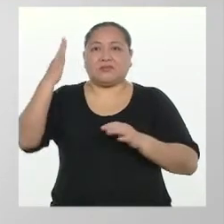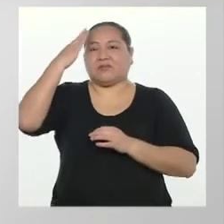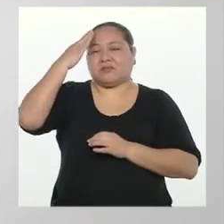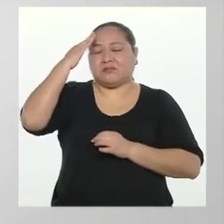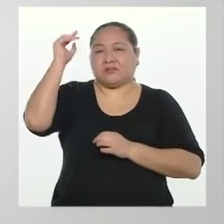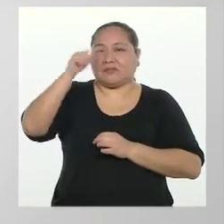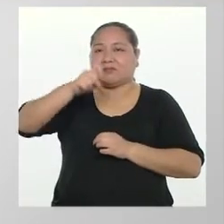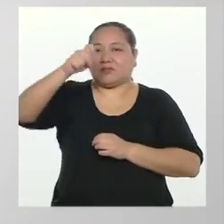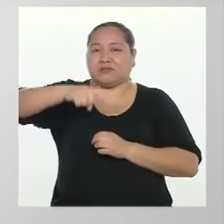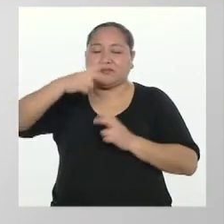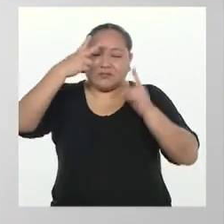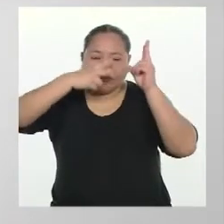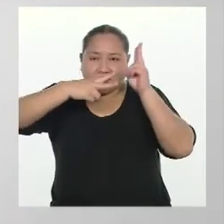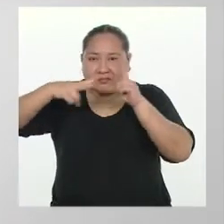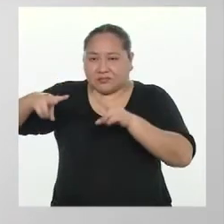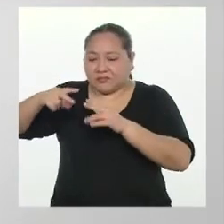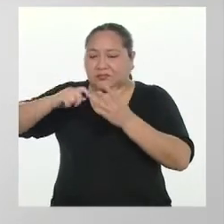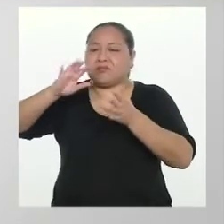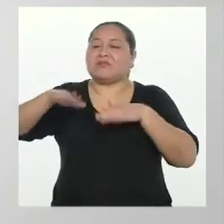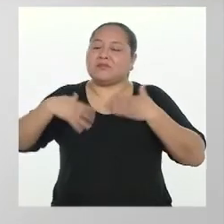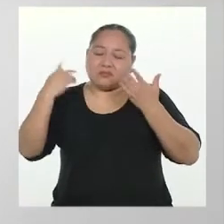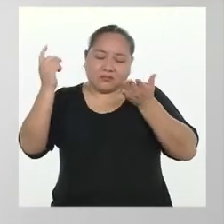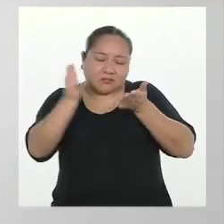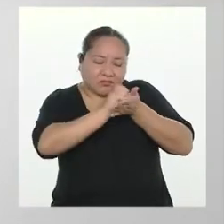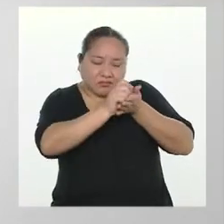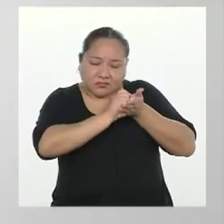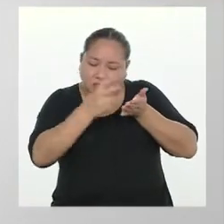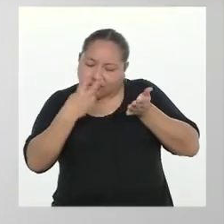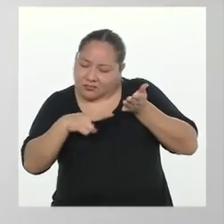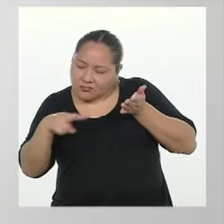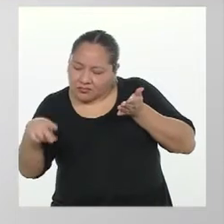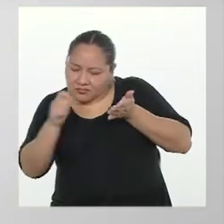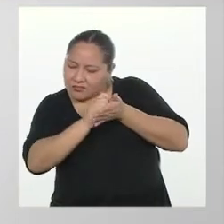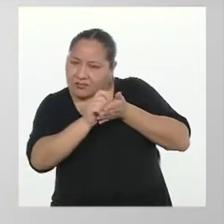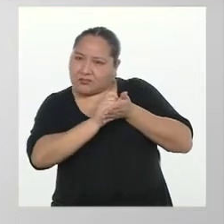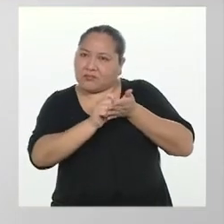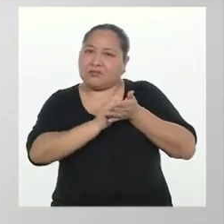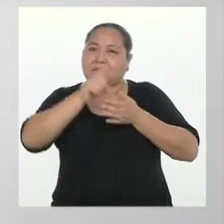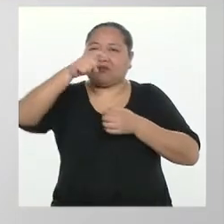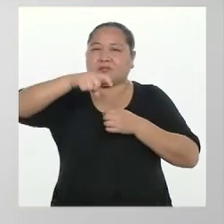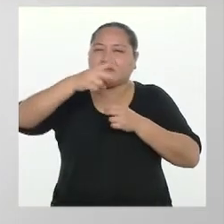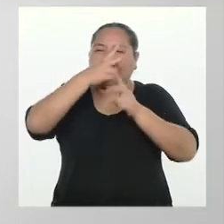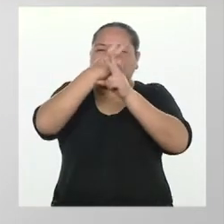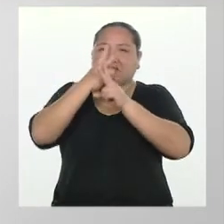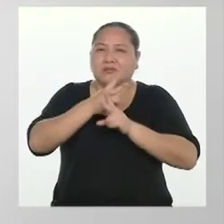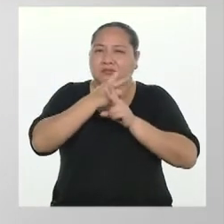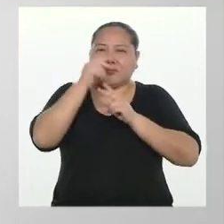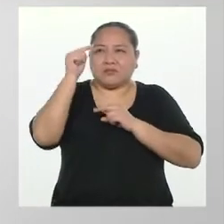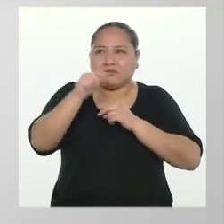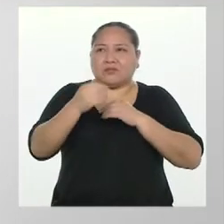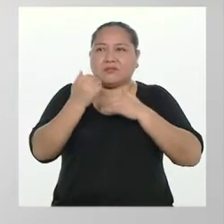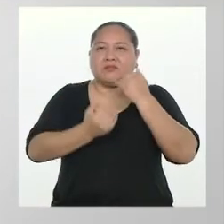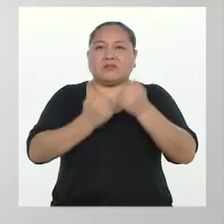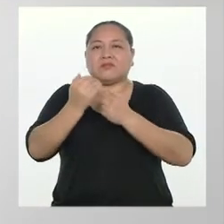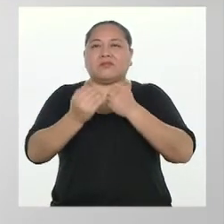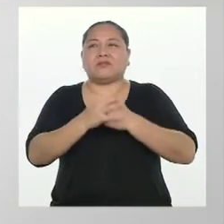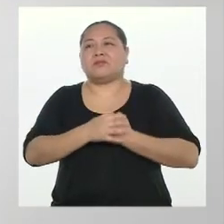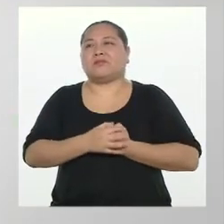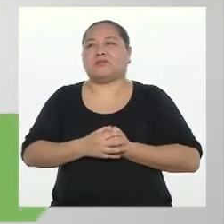sabemos, debemos observar para registrar los cambios, pero tenemos que ser muy cuidadosos en ese